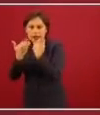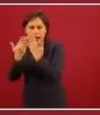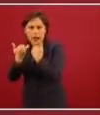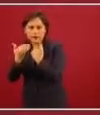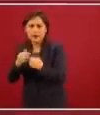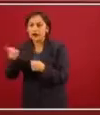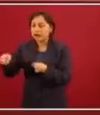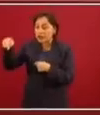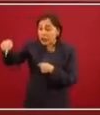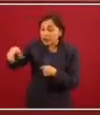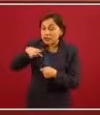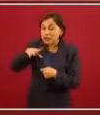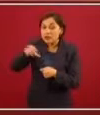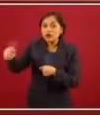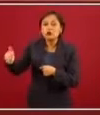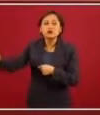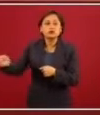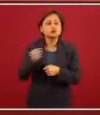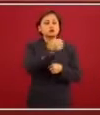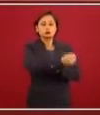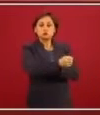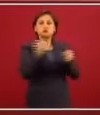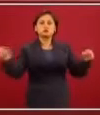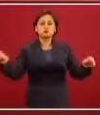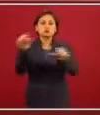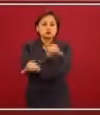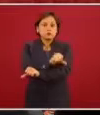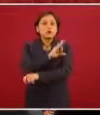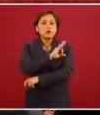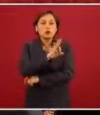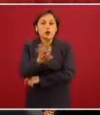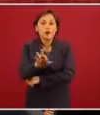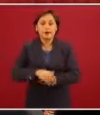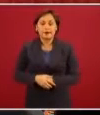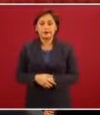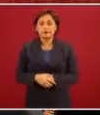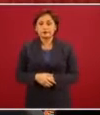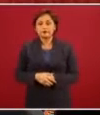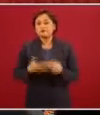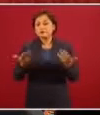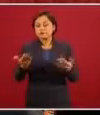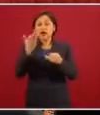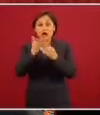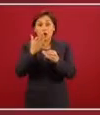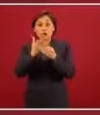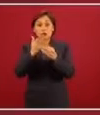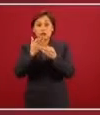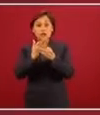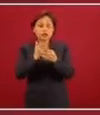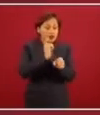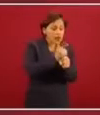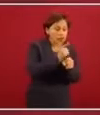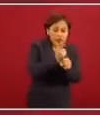con menor riesgo que estaba en el hospital no COVID y se vaya al hospital COVID. Se está identificando las personas, pero yo